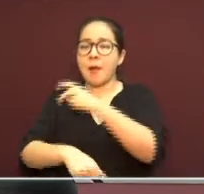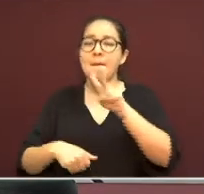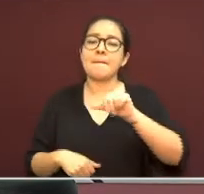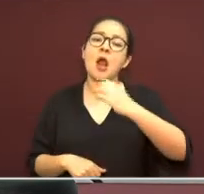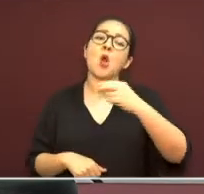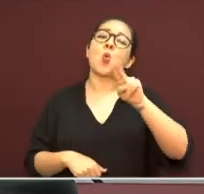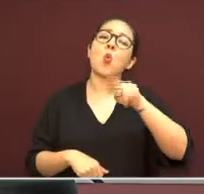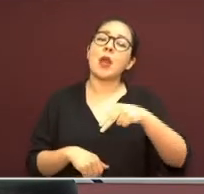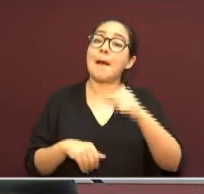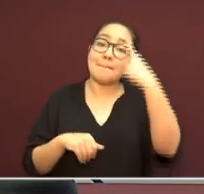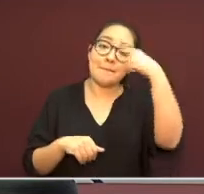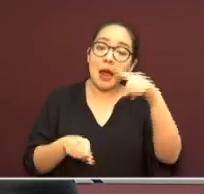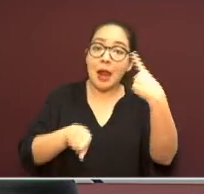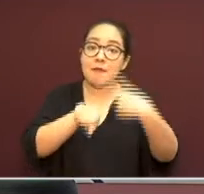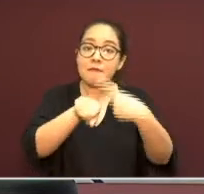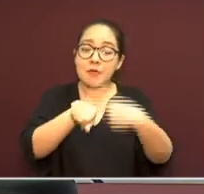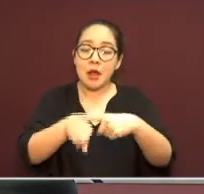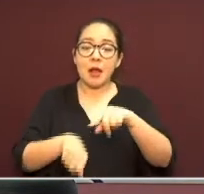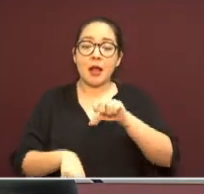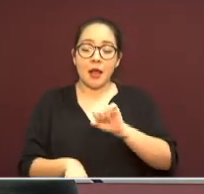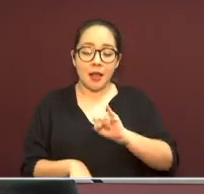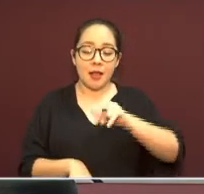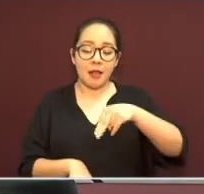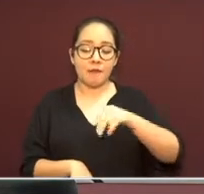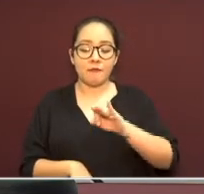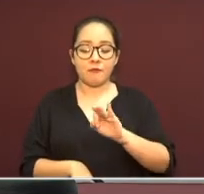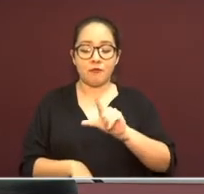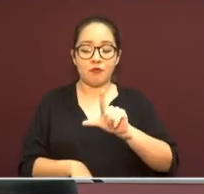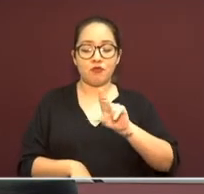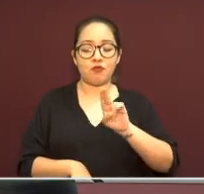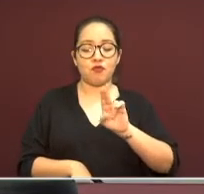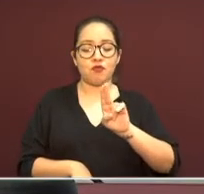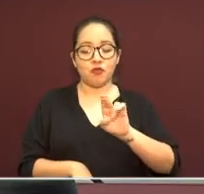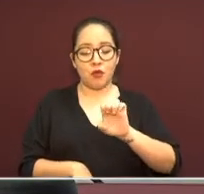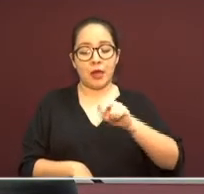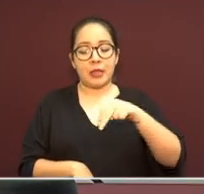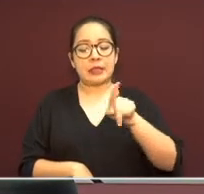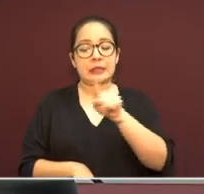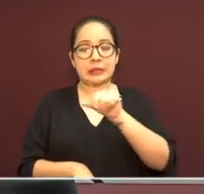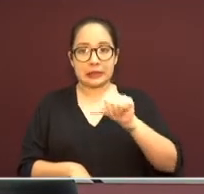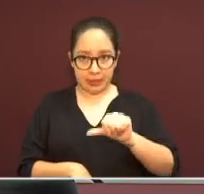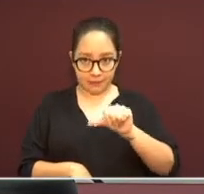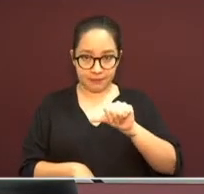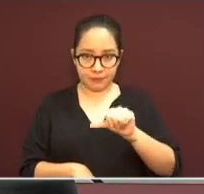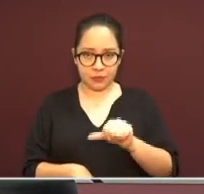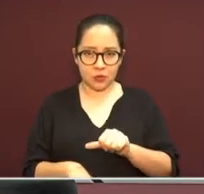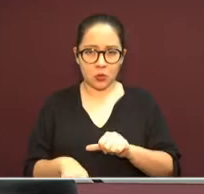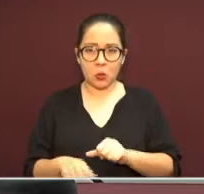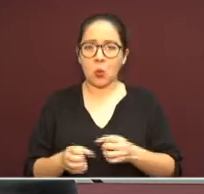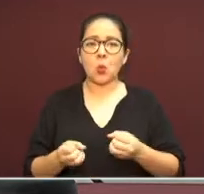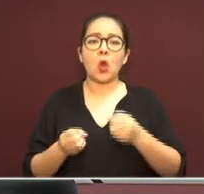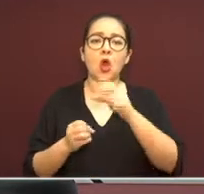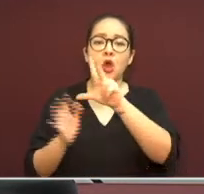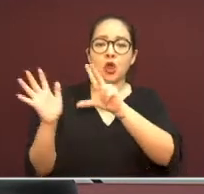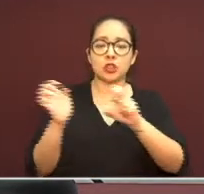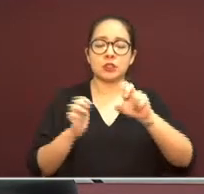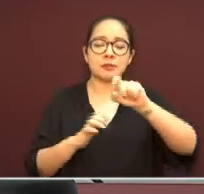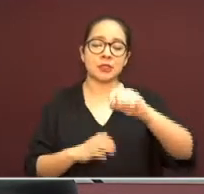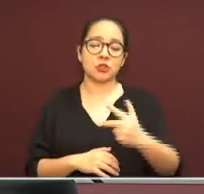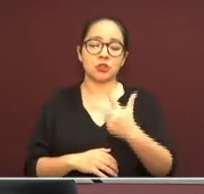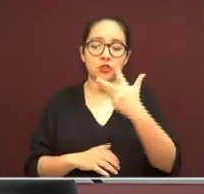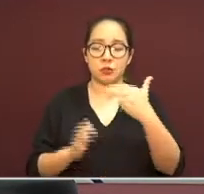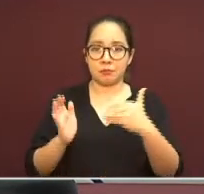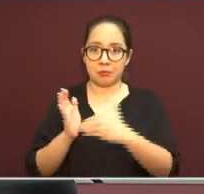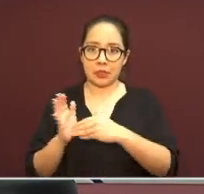la meta es la aplicación escuché en el dato de 828 mil